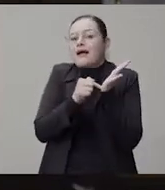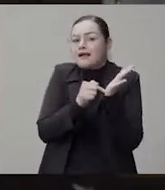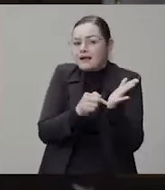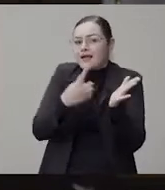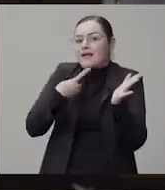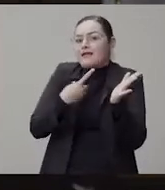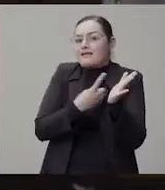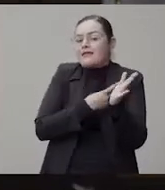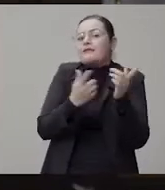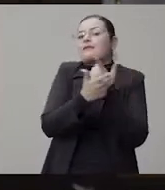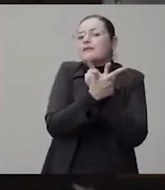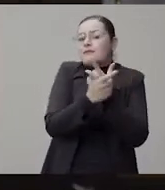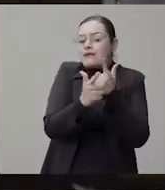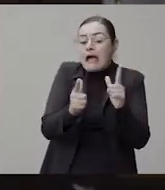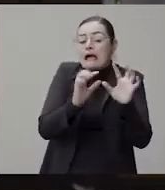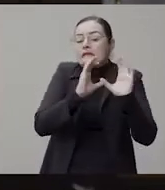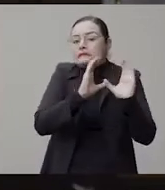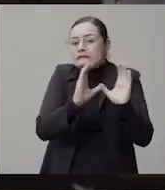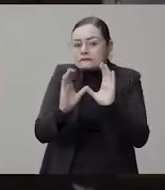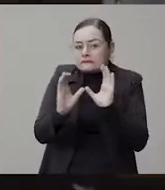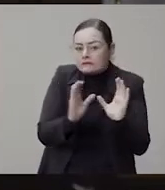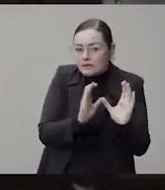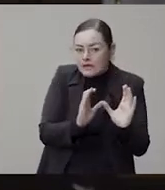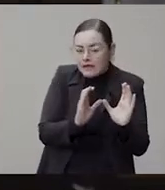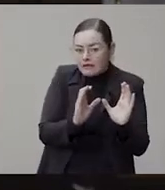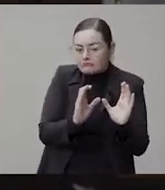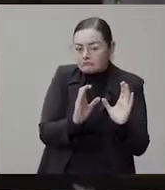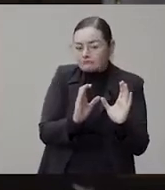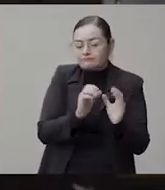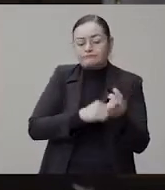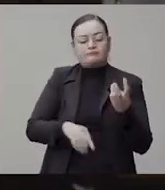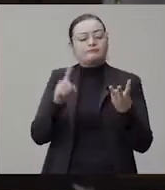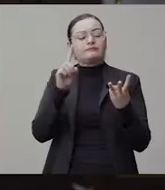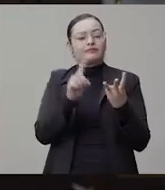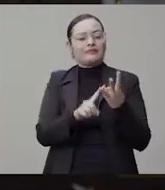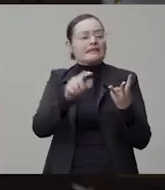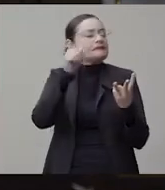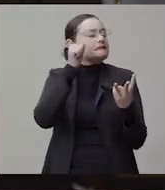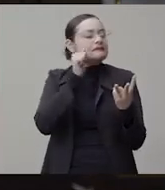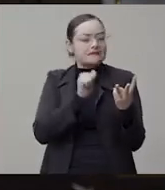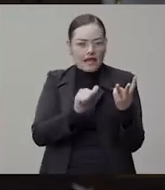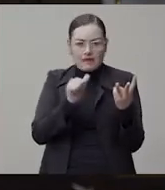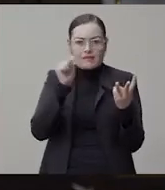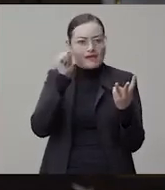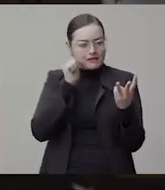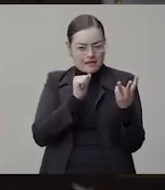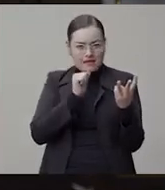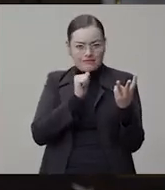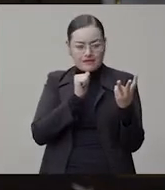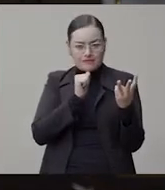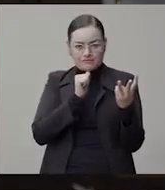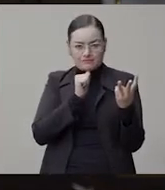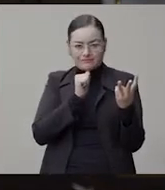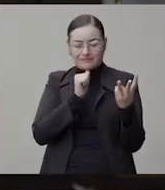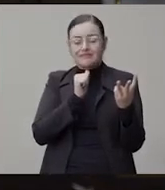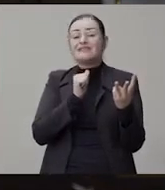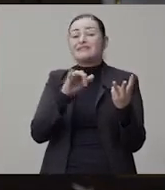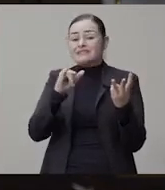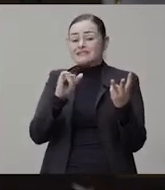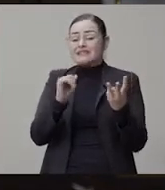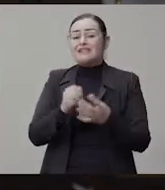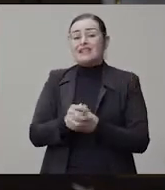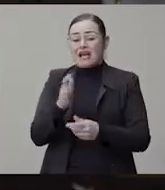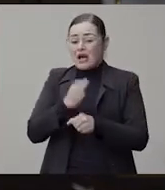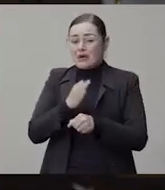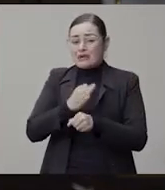sin estridencias sin violencia tercero siempre pero más en tiempos de